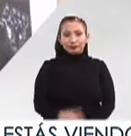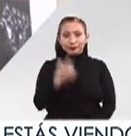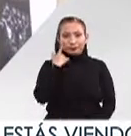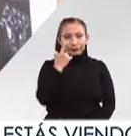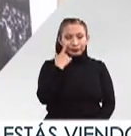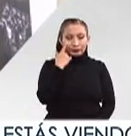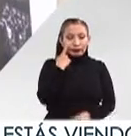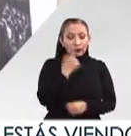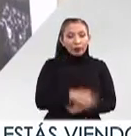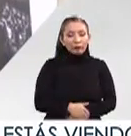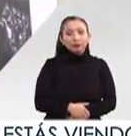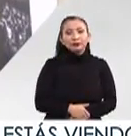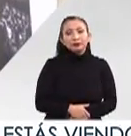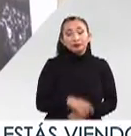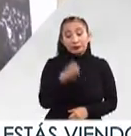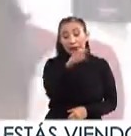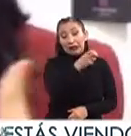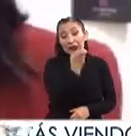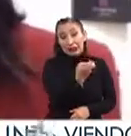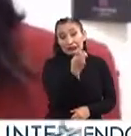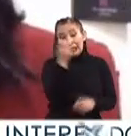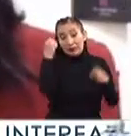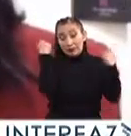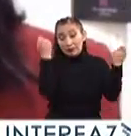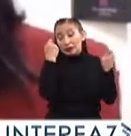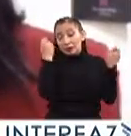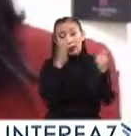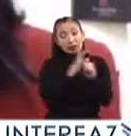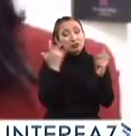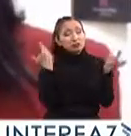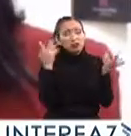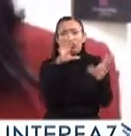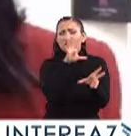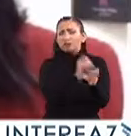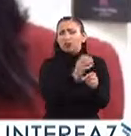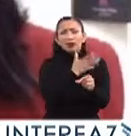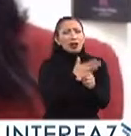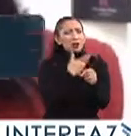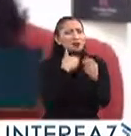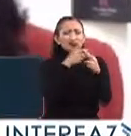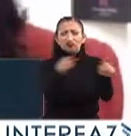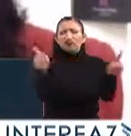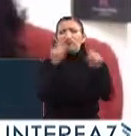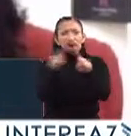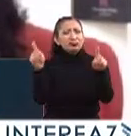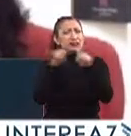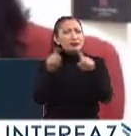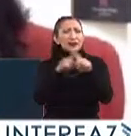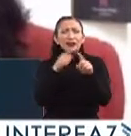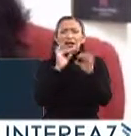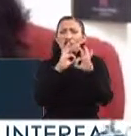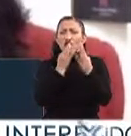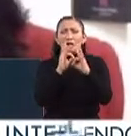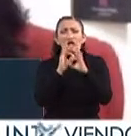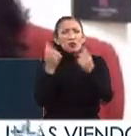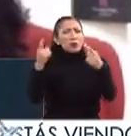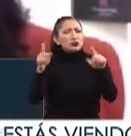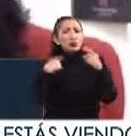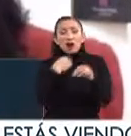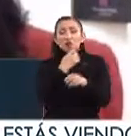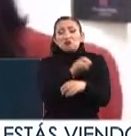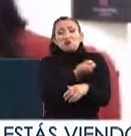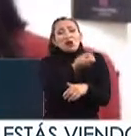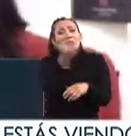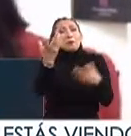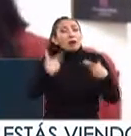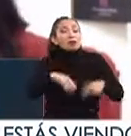mira, sí, la maravilla de este festival es que es súper completo, tenemos una gran cantidad de géneros diversos. Correcto. Para todos los